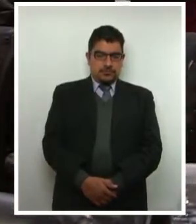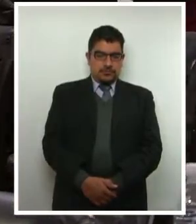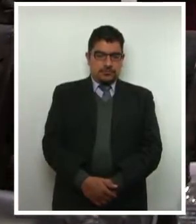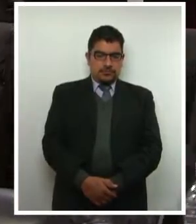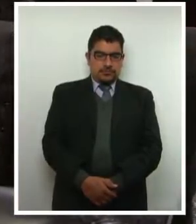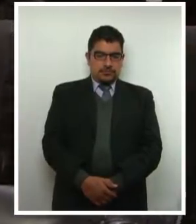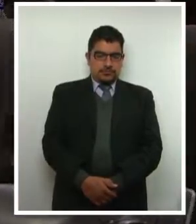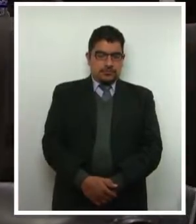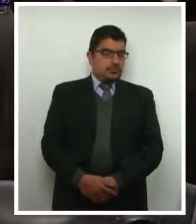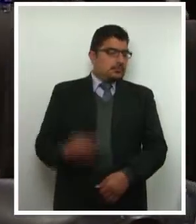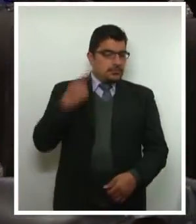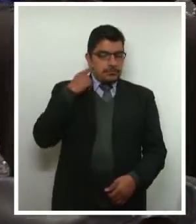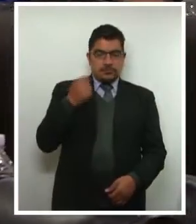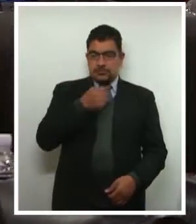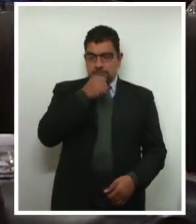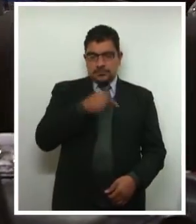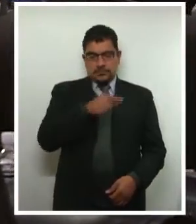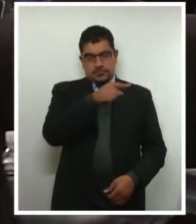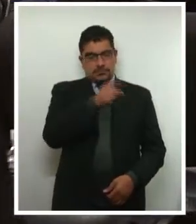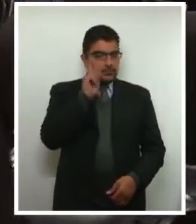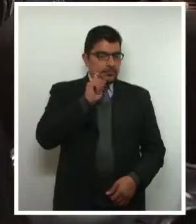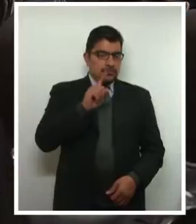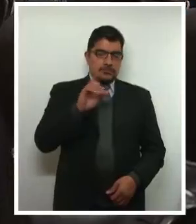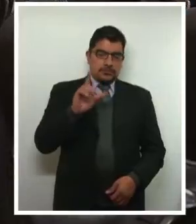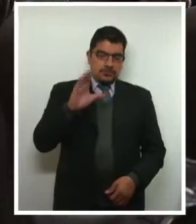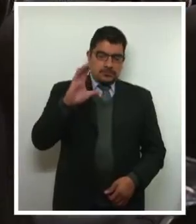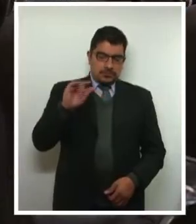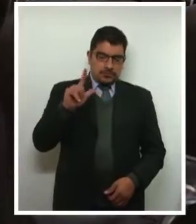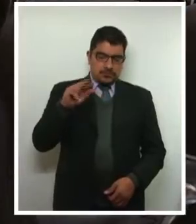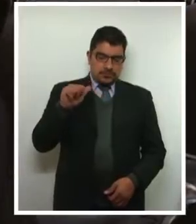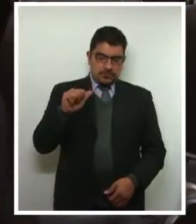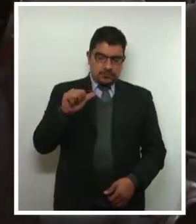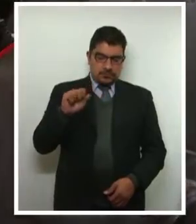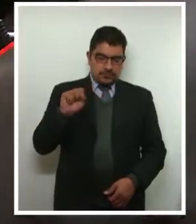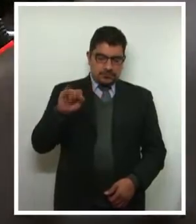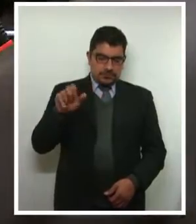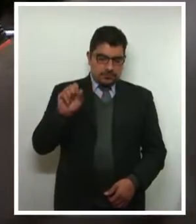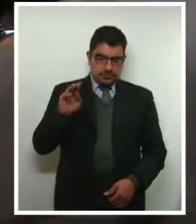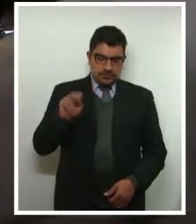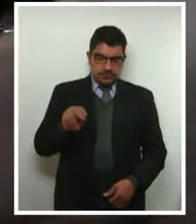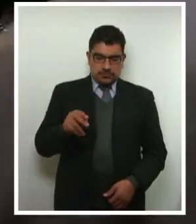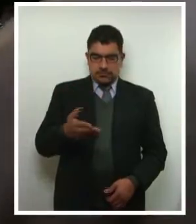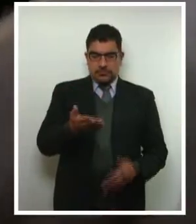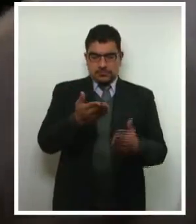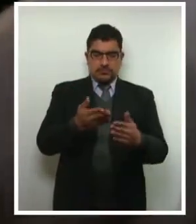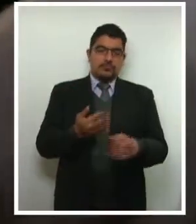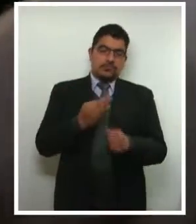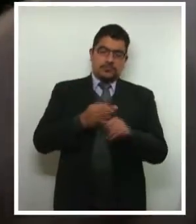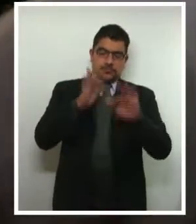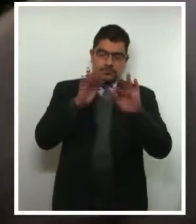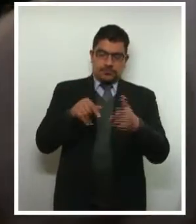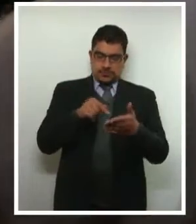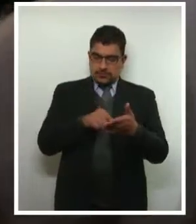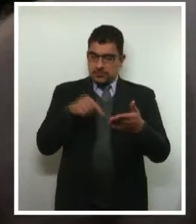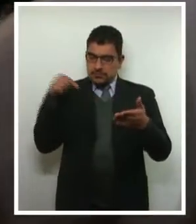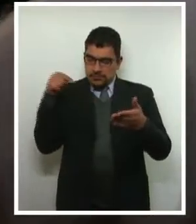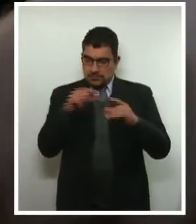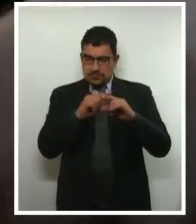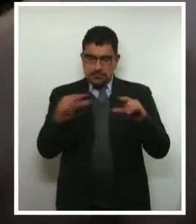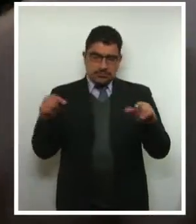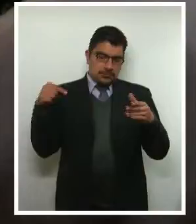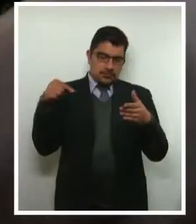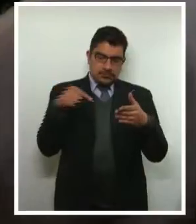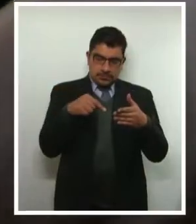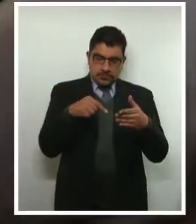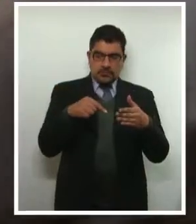A ver, sonido a la curul de la diputada Clara Husitman, por favor. Adelante. Este acuerdo refiere